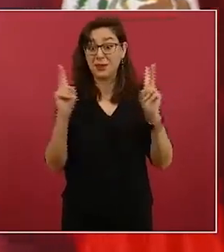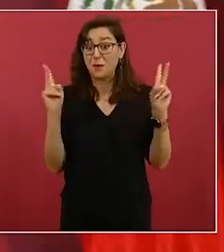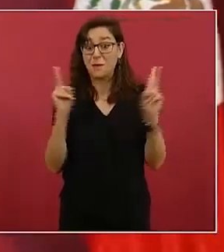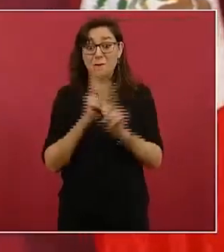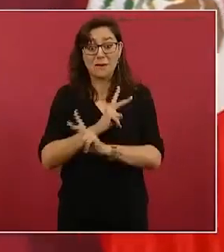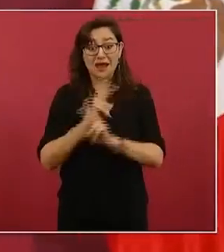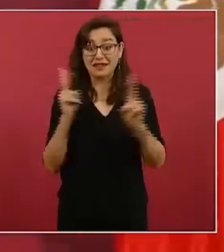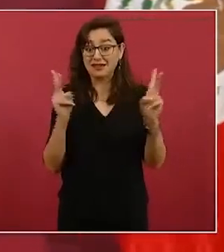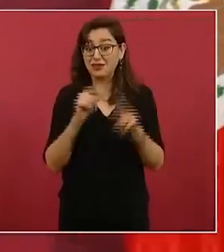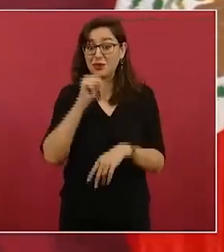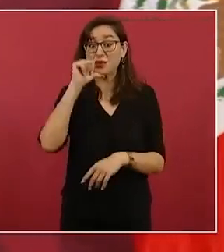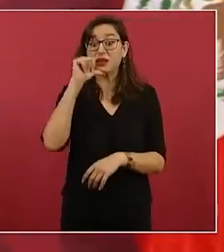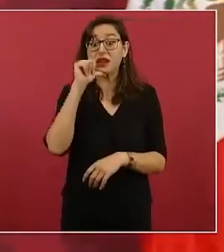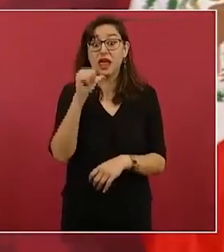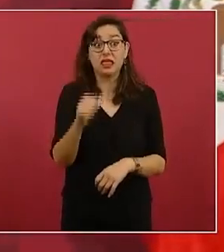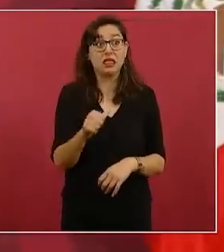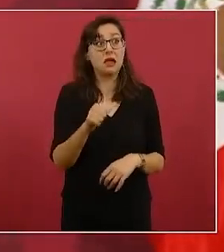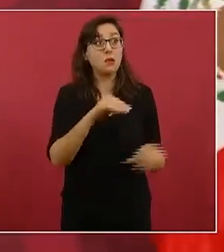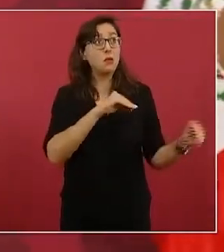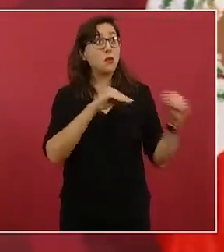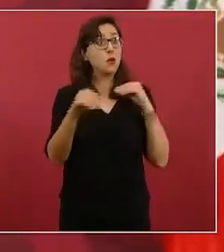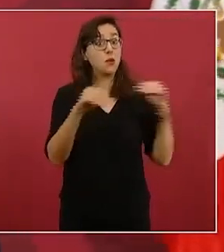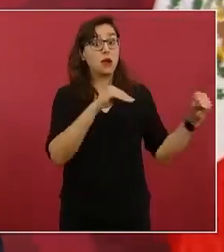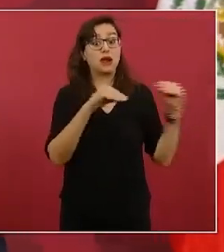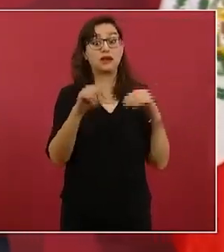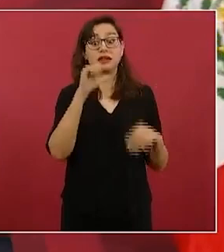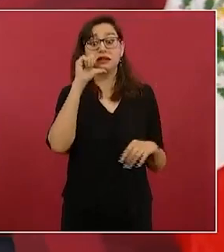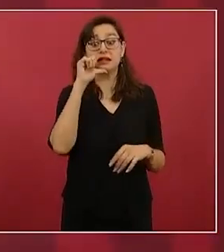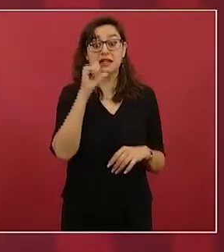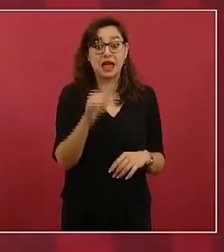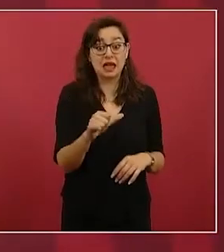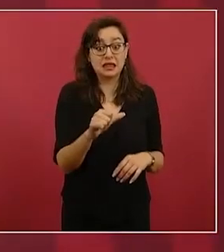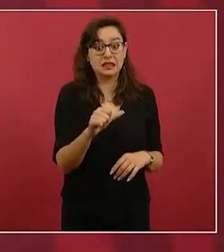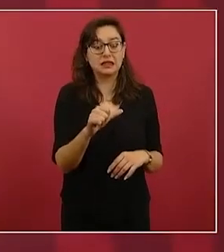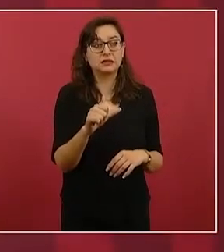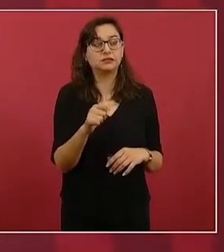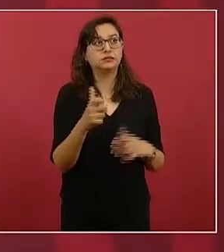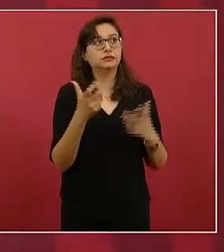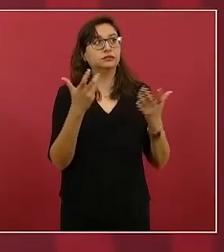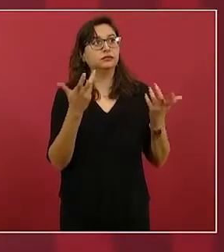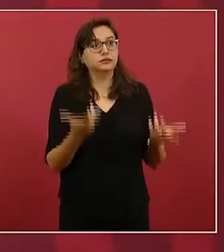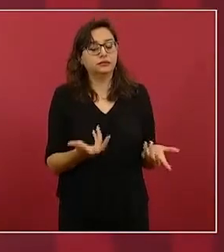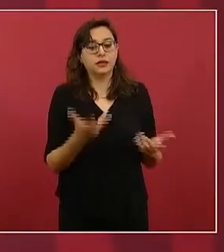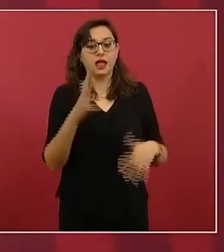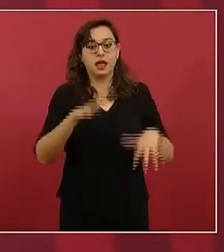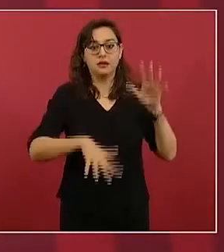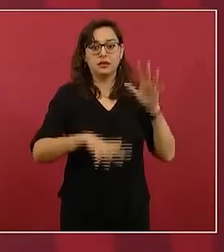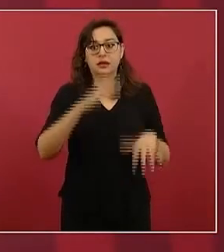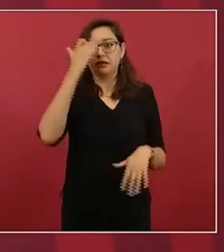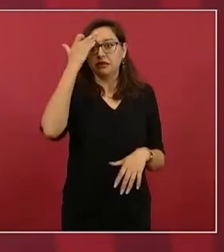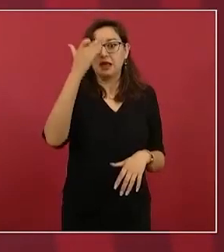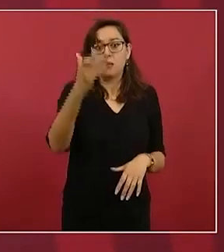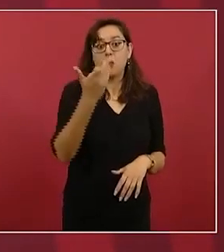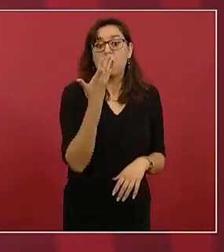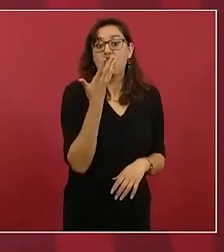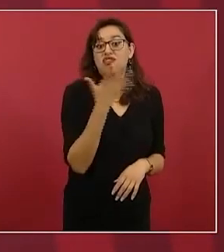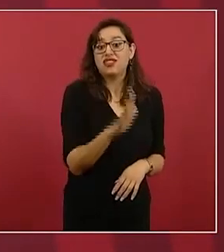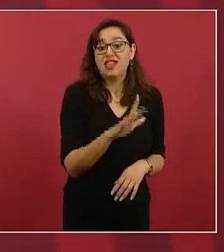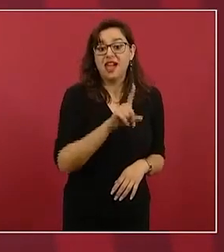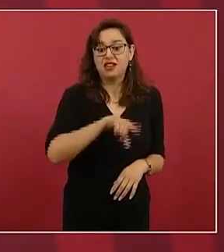hasta 10 horas para echar a andar en caso de una emergencia, porque así se ha usado nada más como